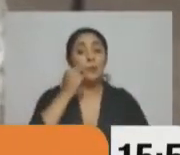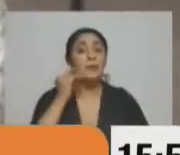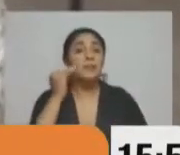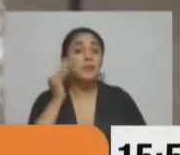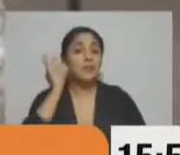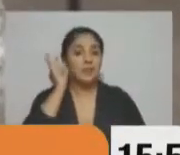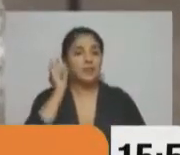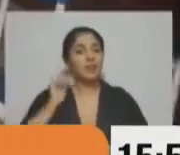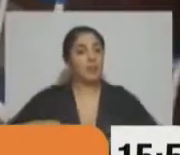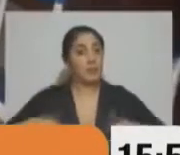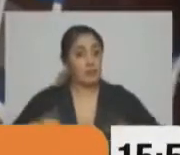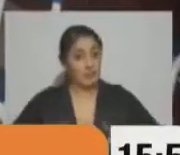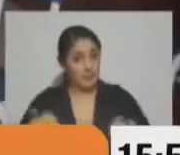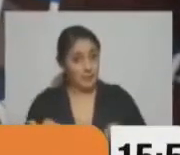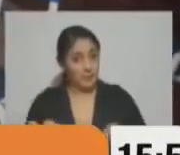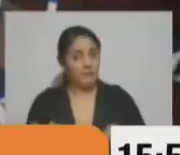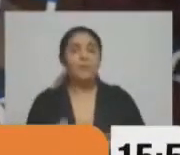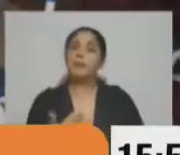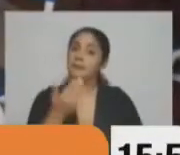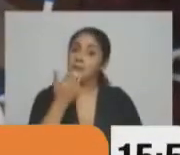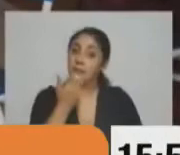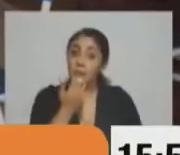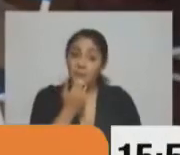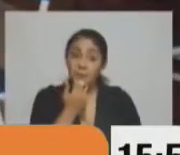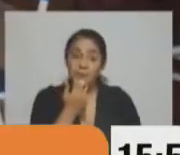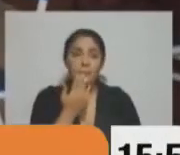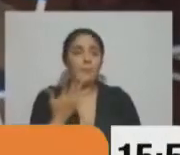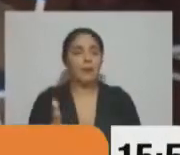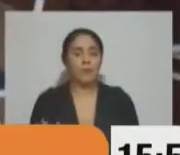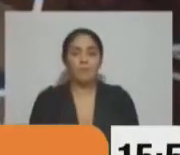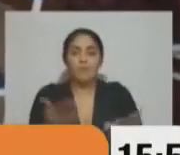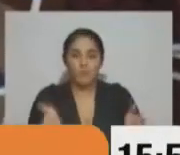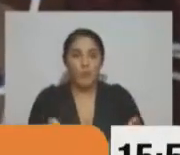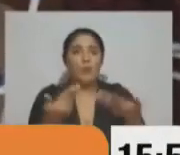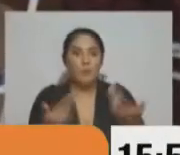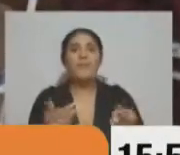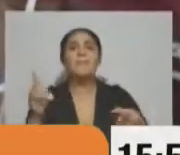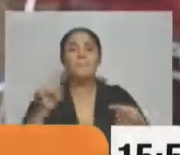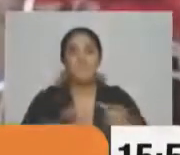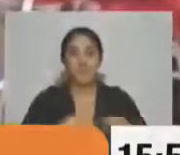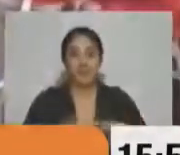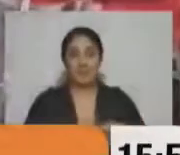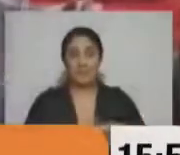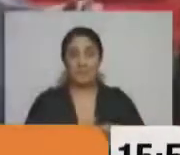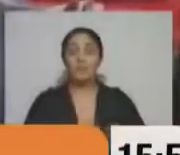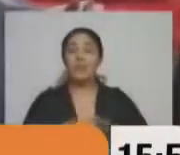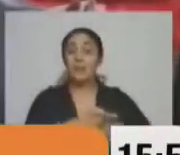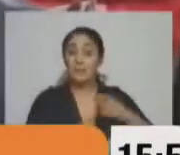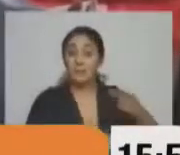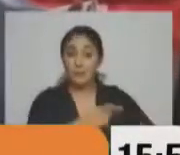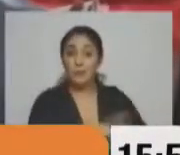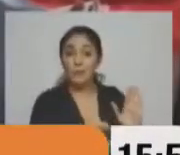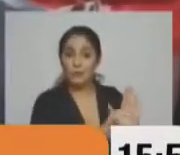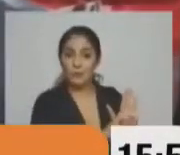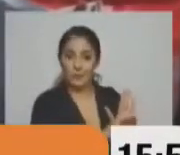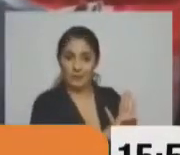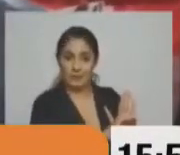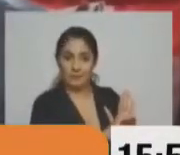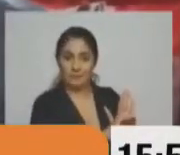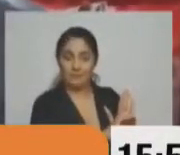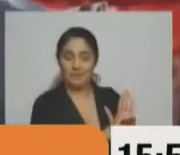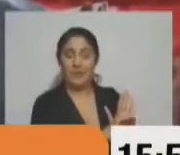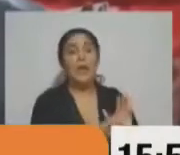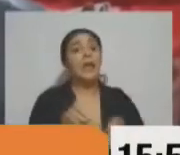vertical, donde no se escuchaban las voces de los demás, querían hacerlo mediante este nuevo mecanismo que un animalito dijo, la democracia. Entonces